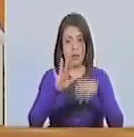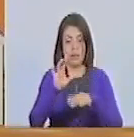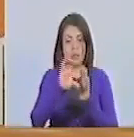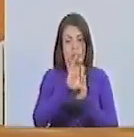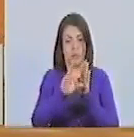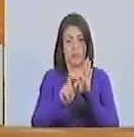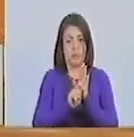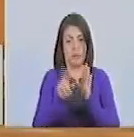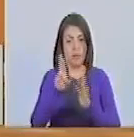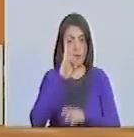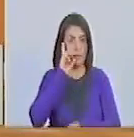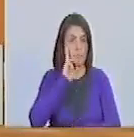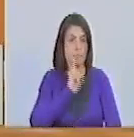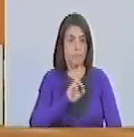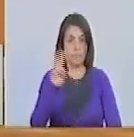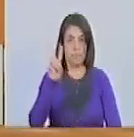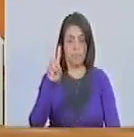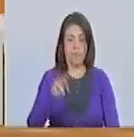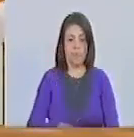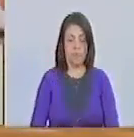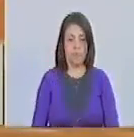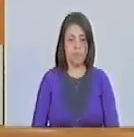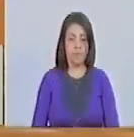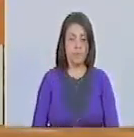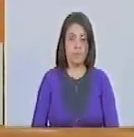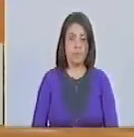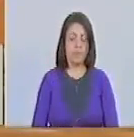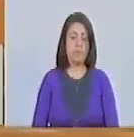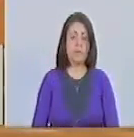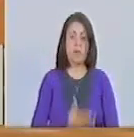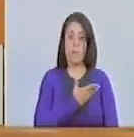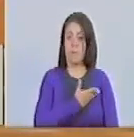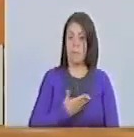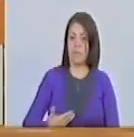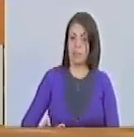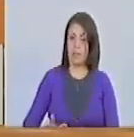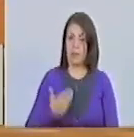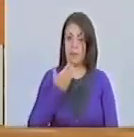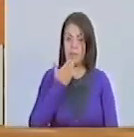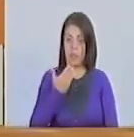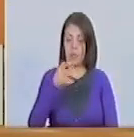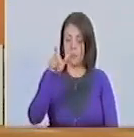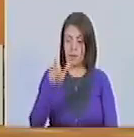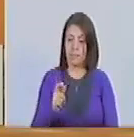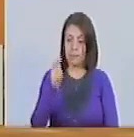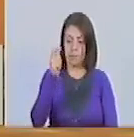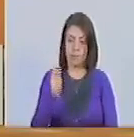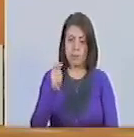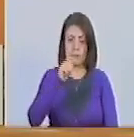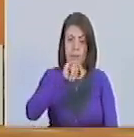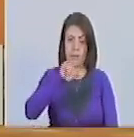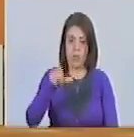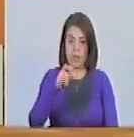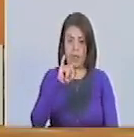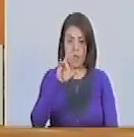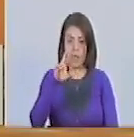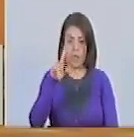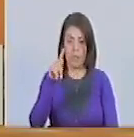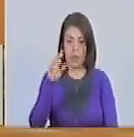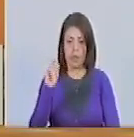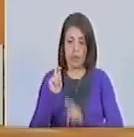la Constitución de la República Bolivariana de Venezuela. El presidente concedió el derecho de palabra al diputado Gilberto